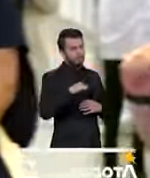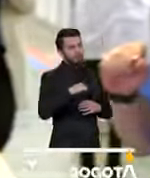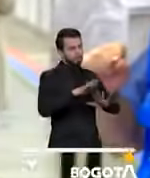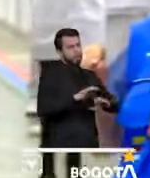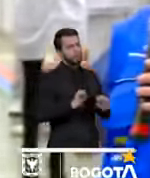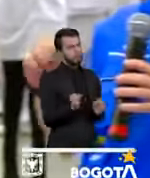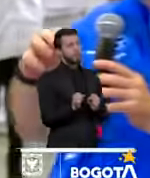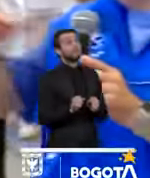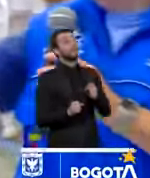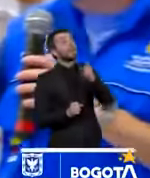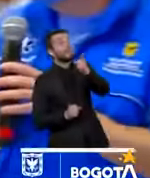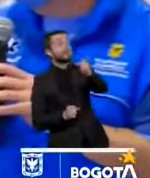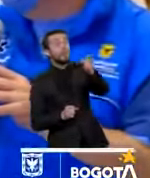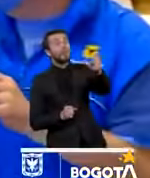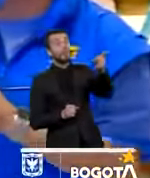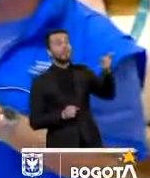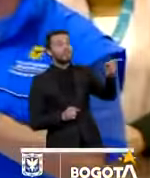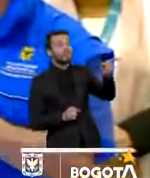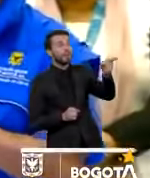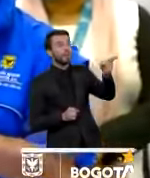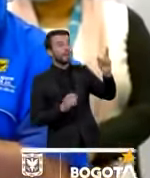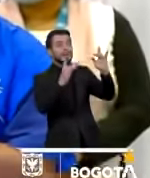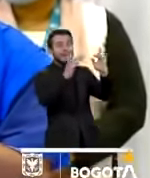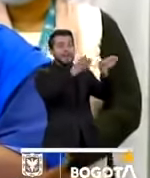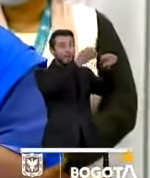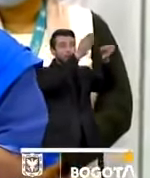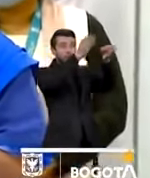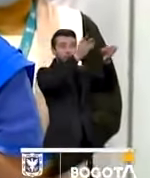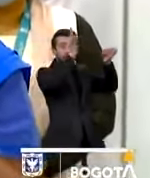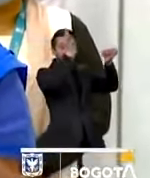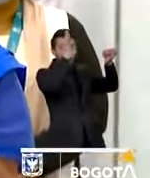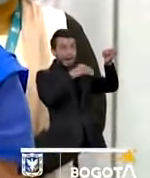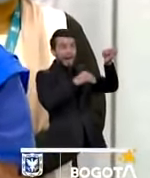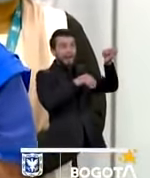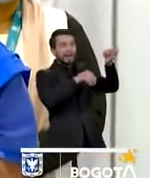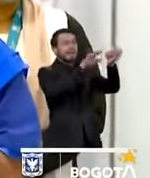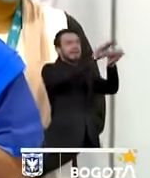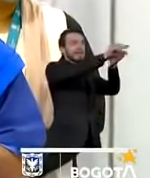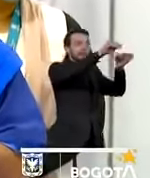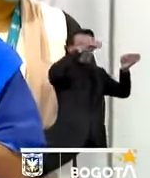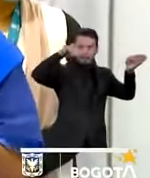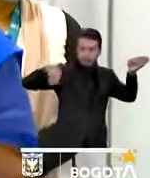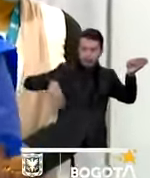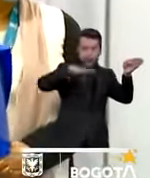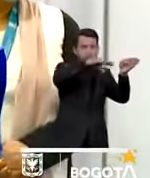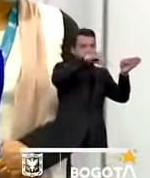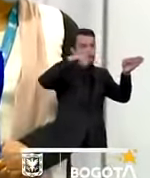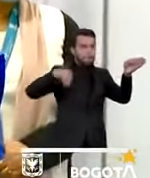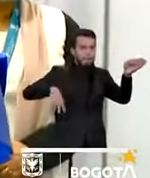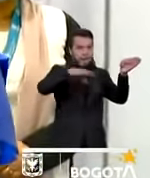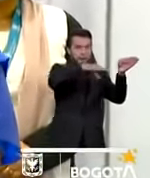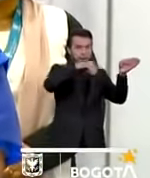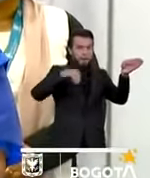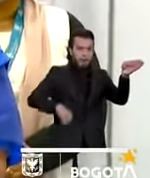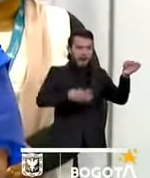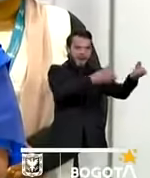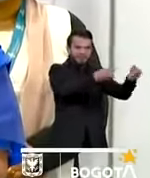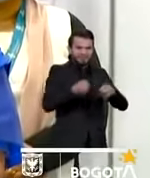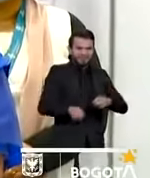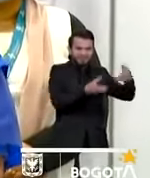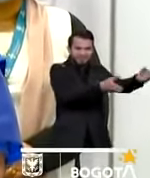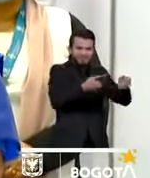unidad de cuidados intensivos o en salas de aislados, porque también vamos a tener paciente COVID hospitalizado que no requiere UCI, y ese va a